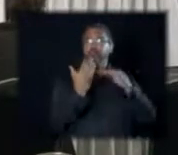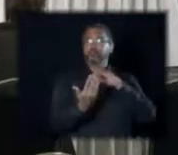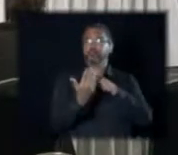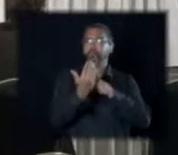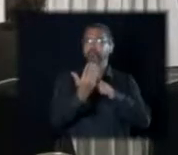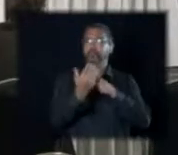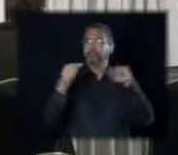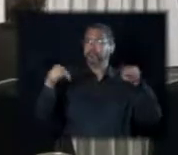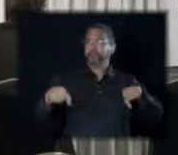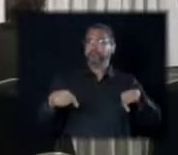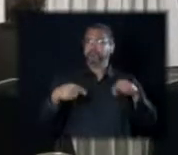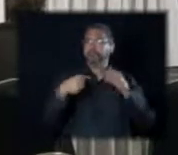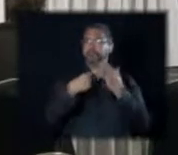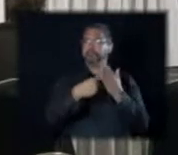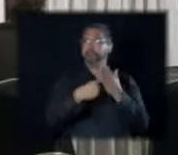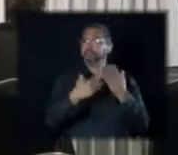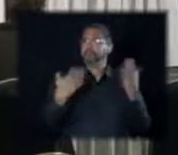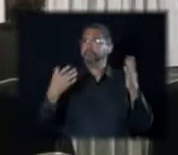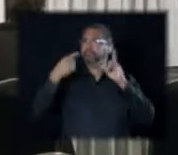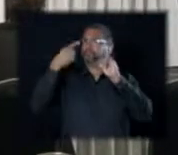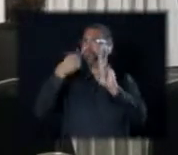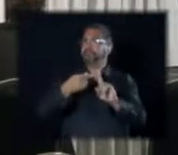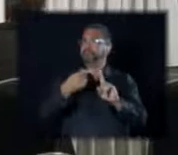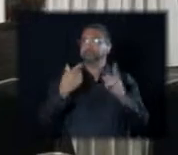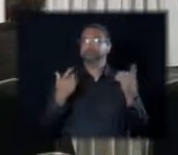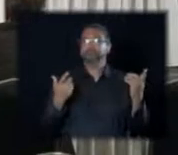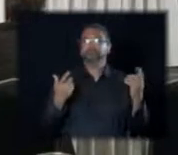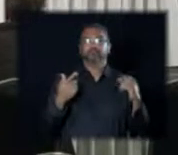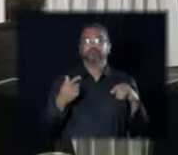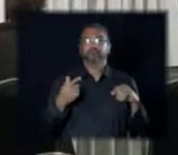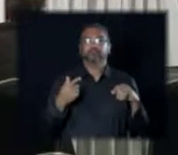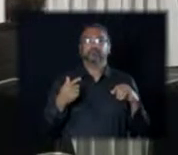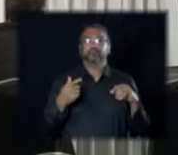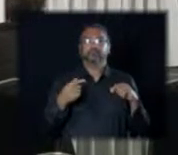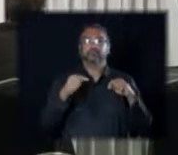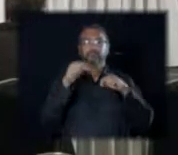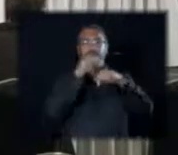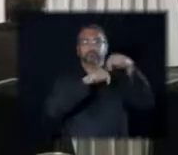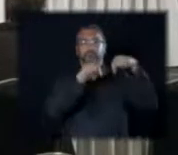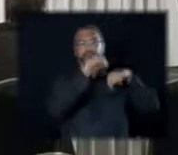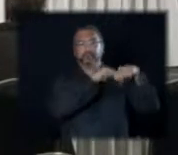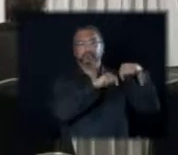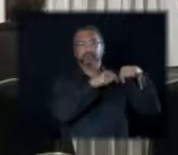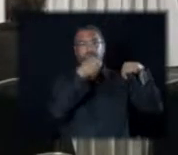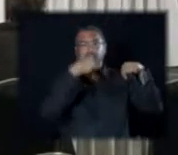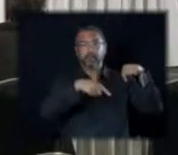de esta vista del día de hoy es esencialmente